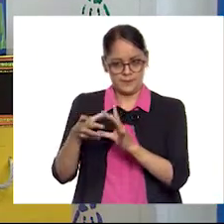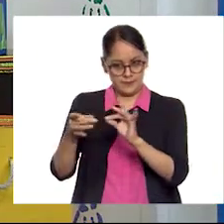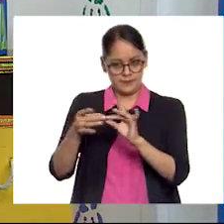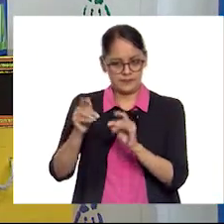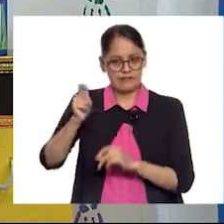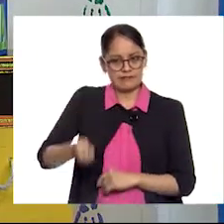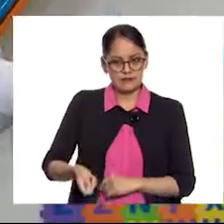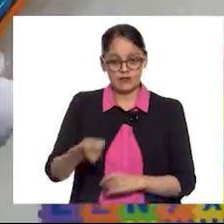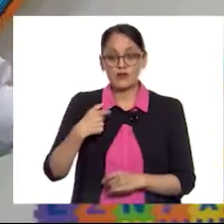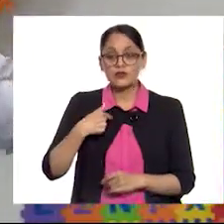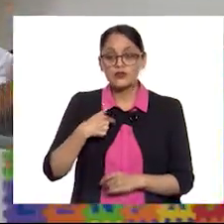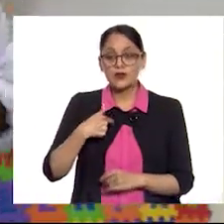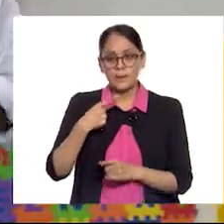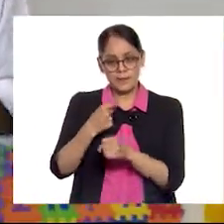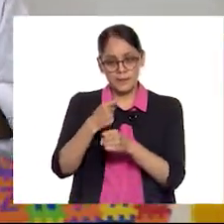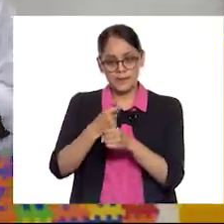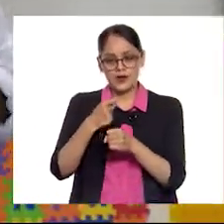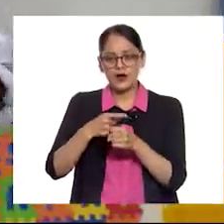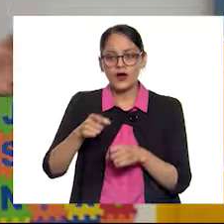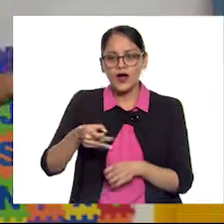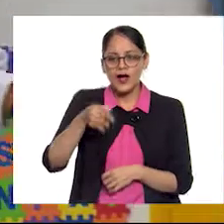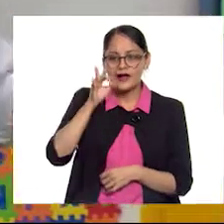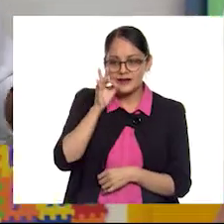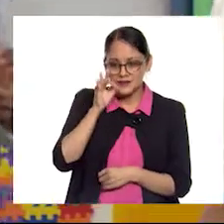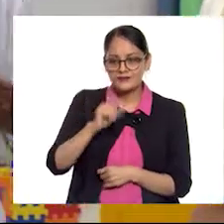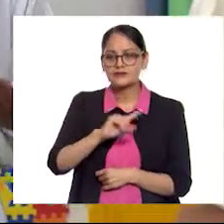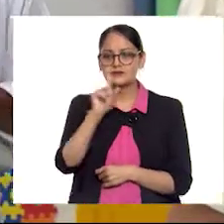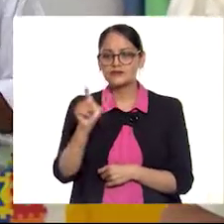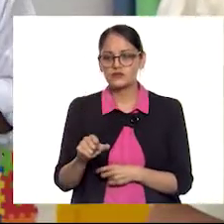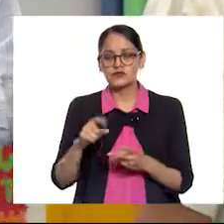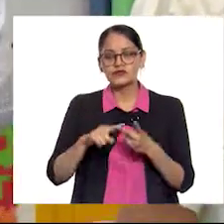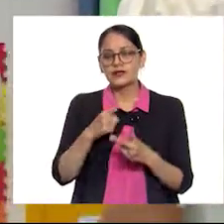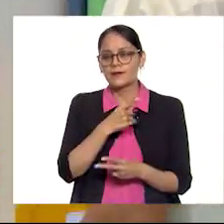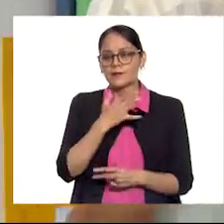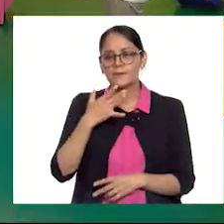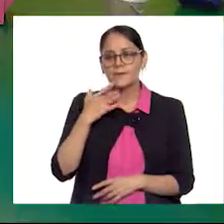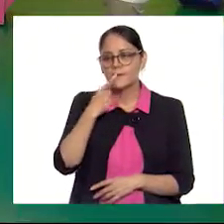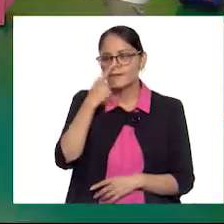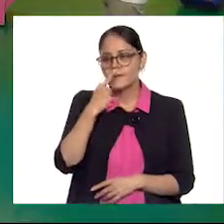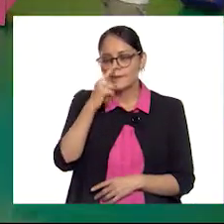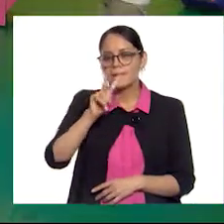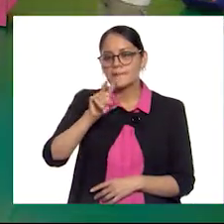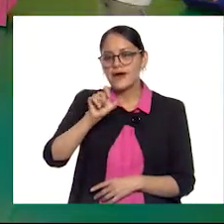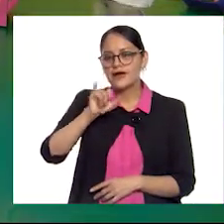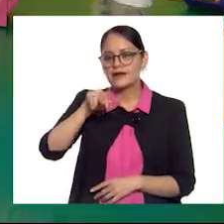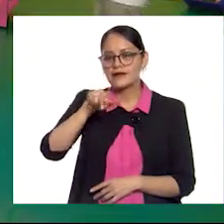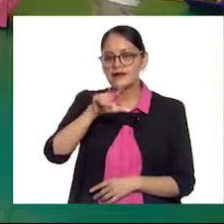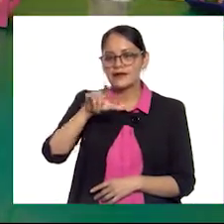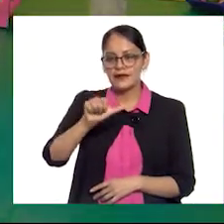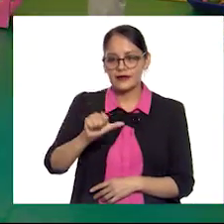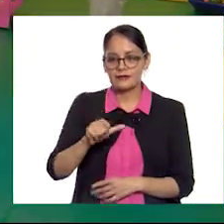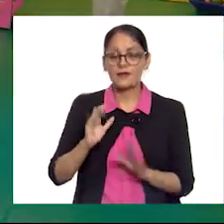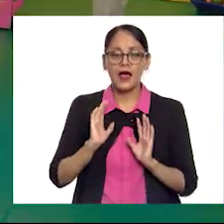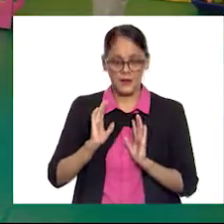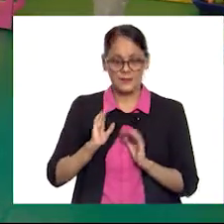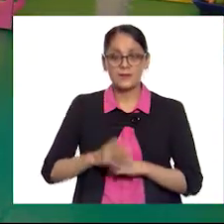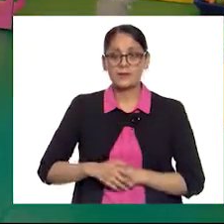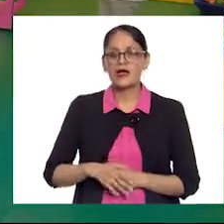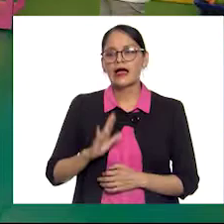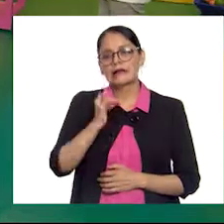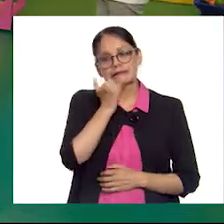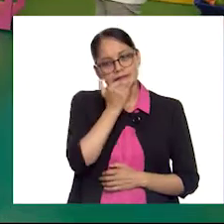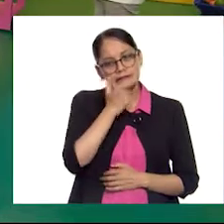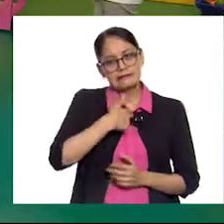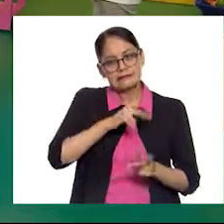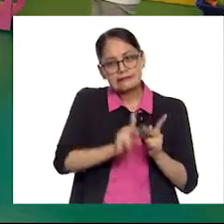eso, Pepe. Estaba degustando primero un café y disfrutando también el sabroso olor de la vainilla. Ay, qué pena que lo